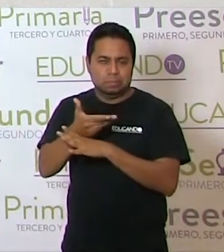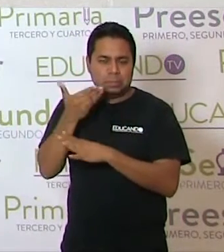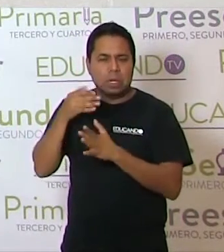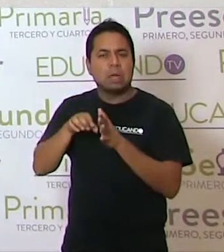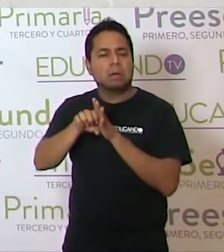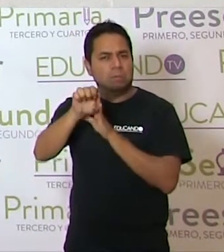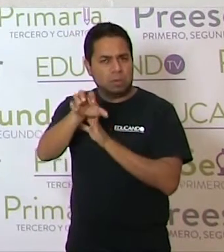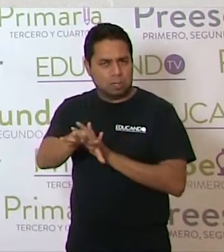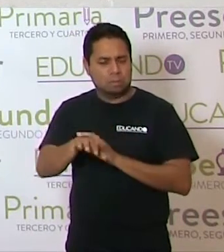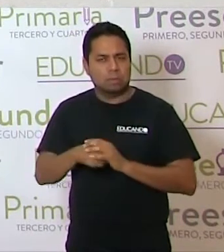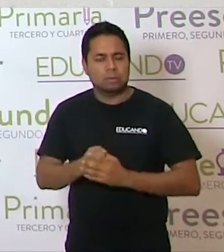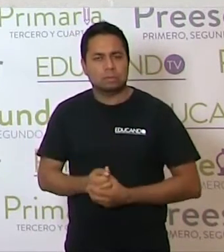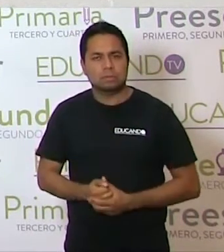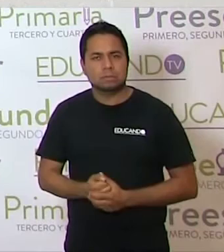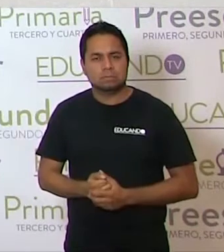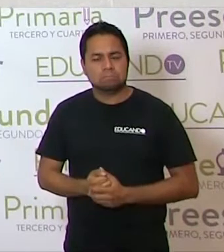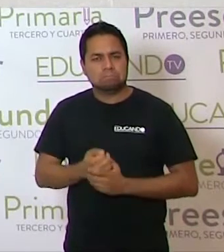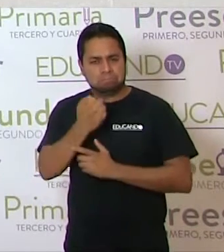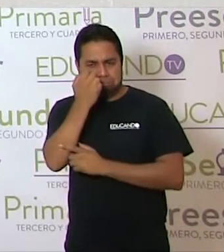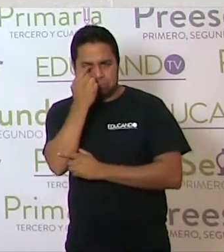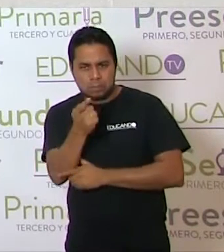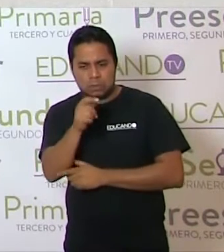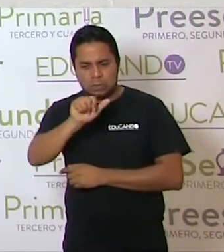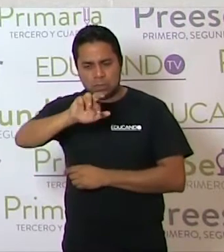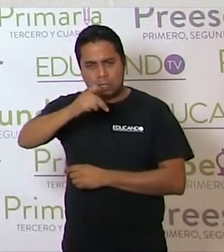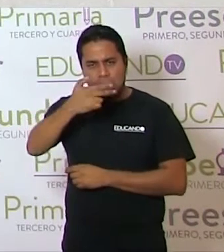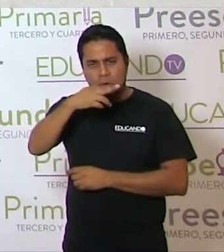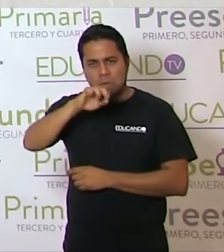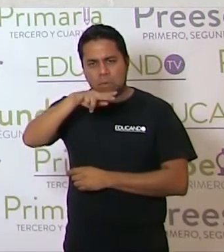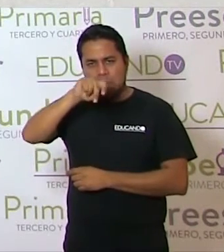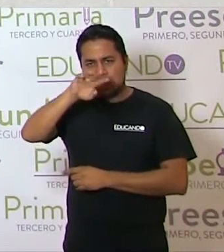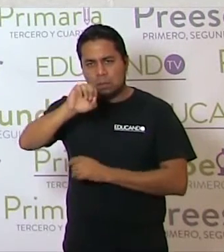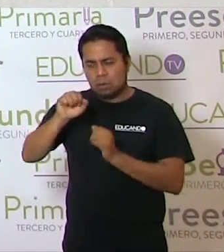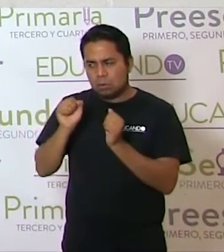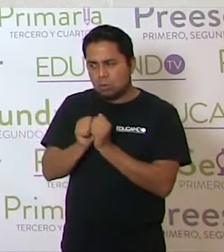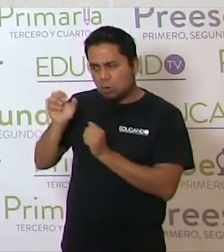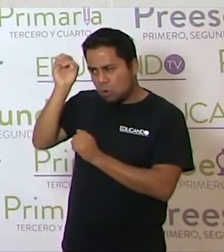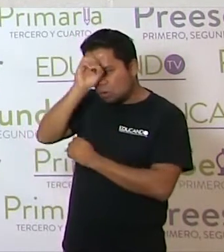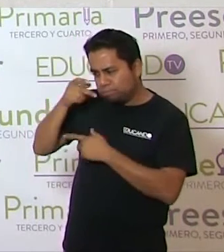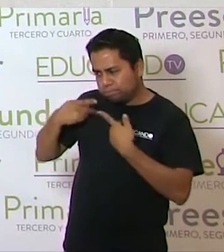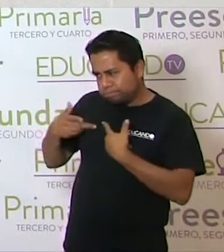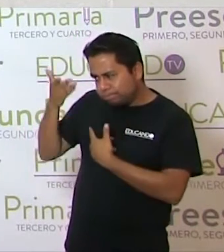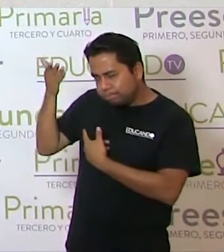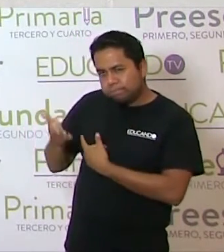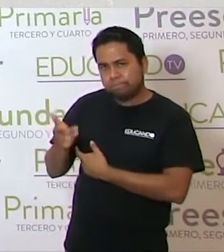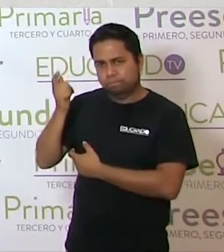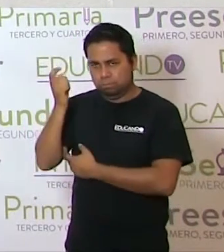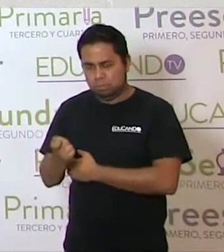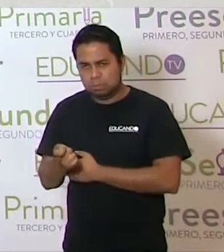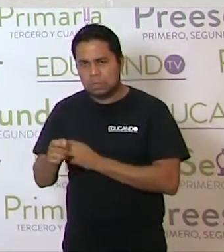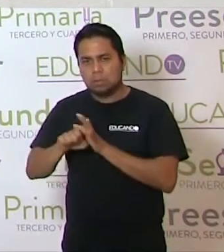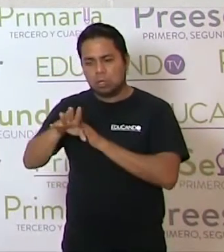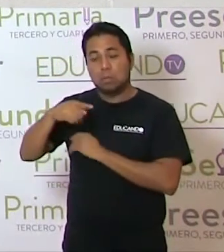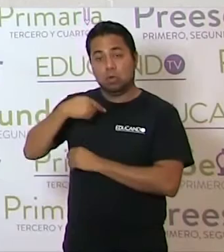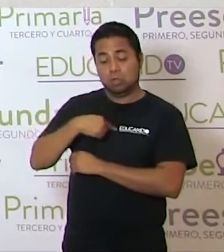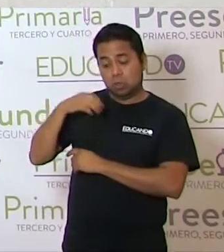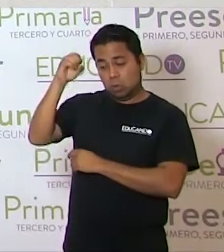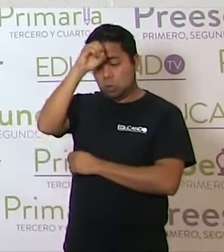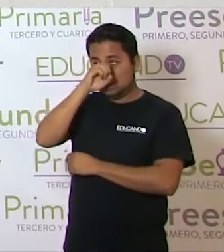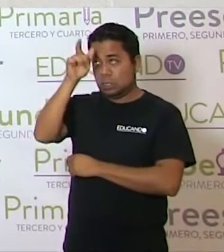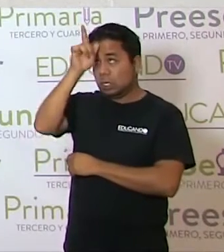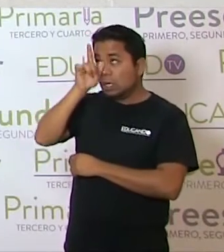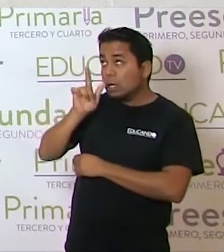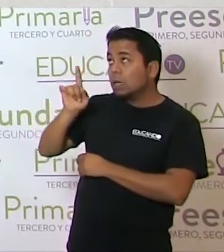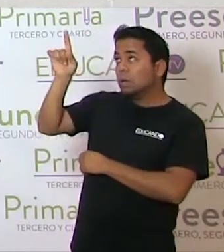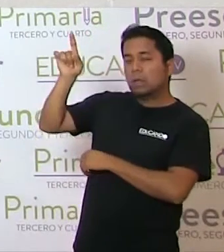ejemplo un argumento basado en una opinión personal yo opino que la luna está